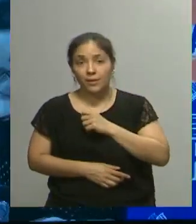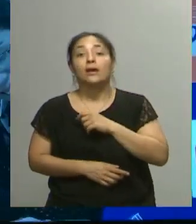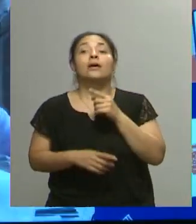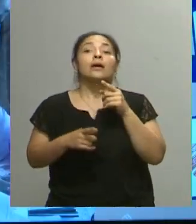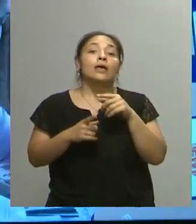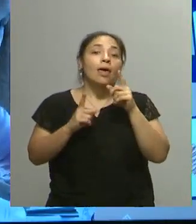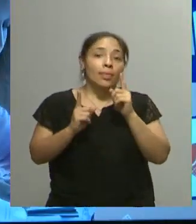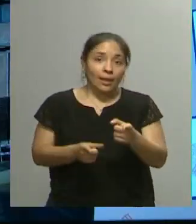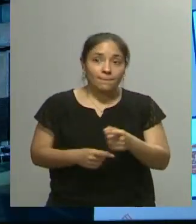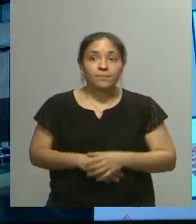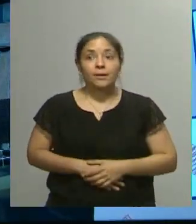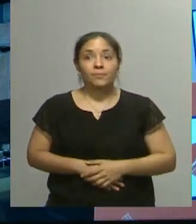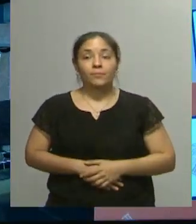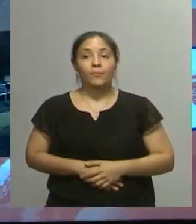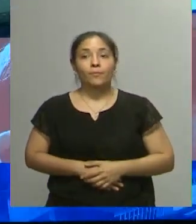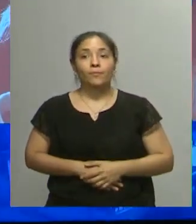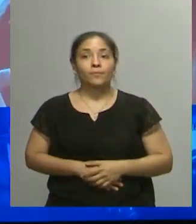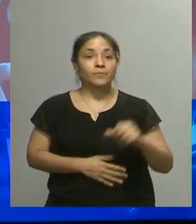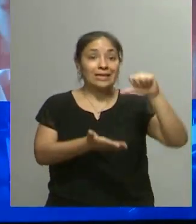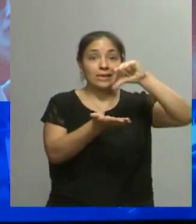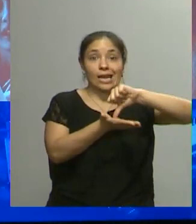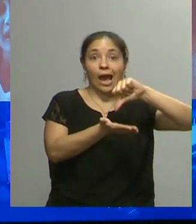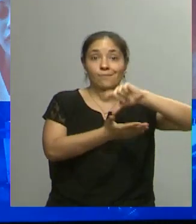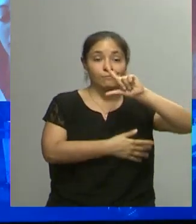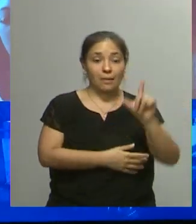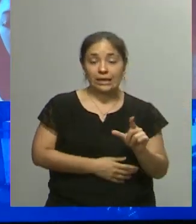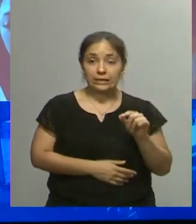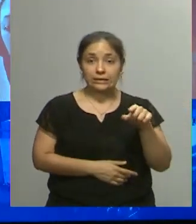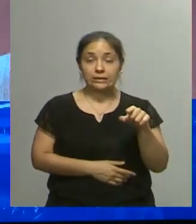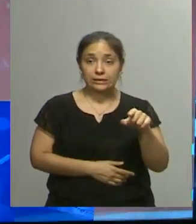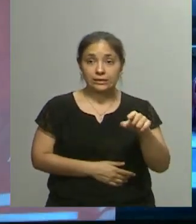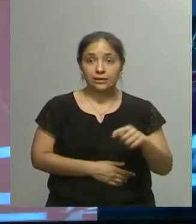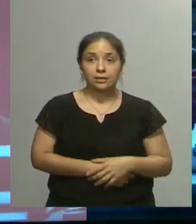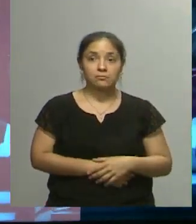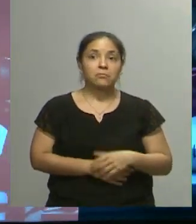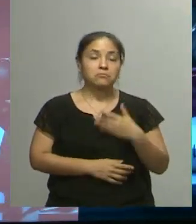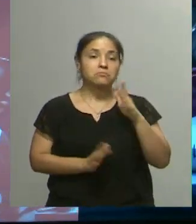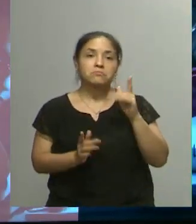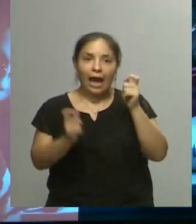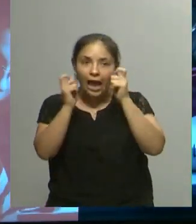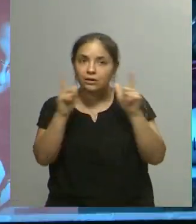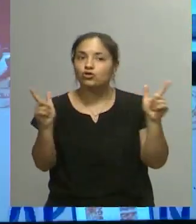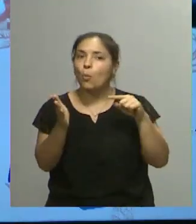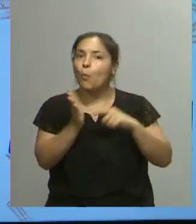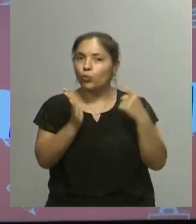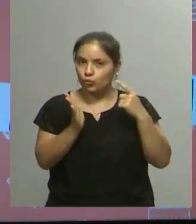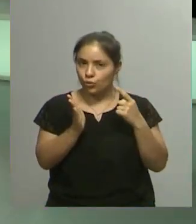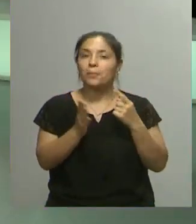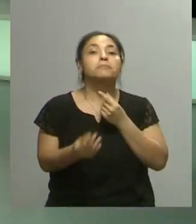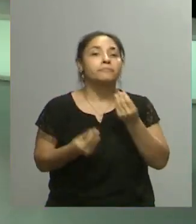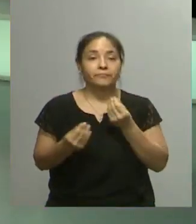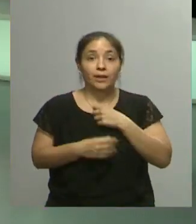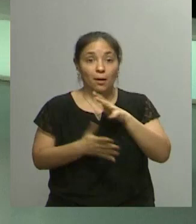tiempo, en Irán, lo que me gusta llamar la atención sobre este punto es que la